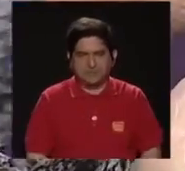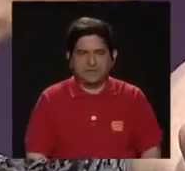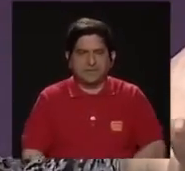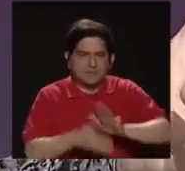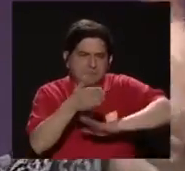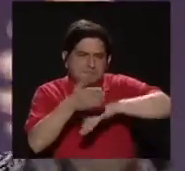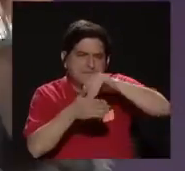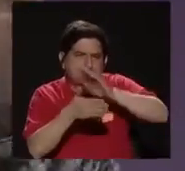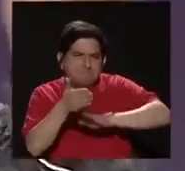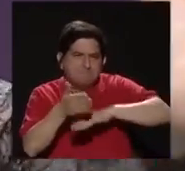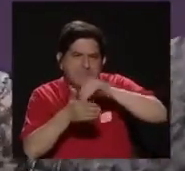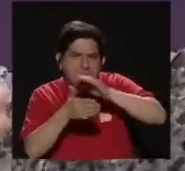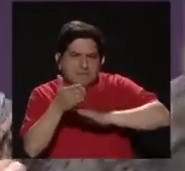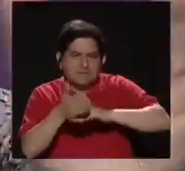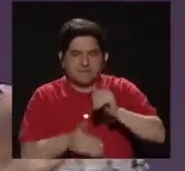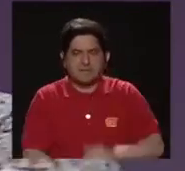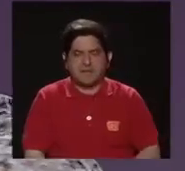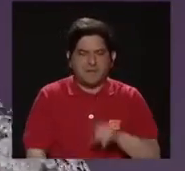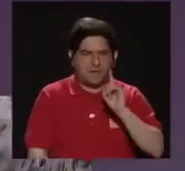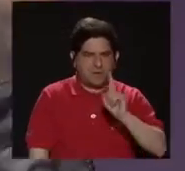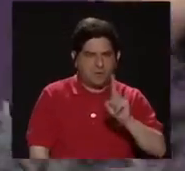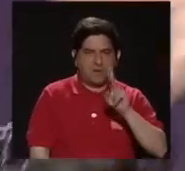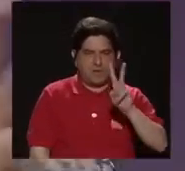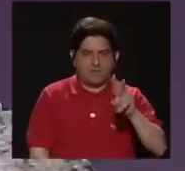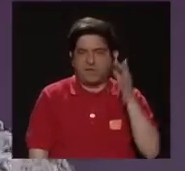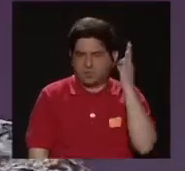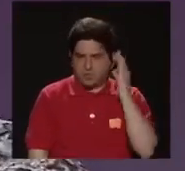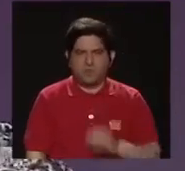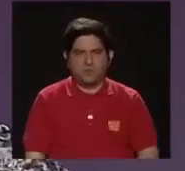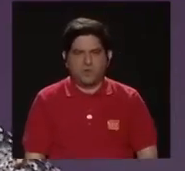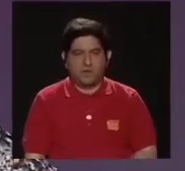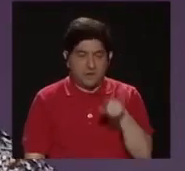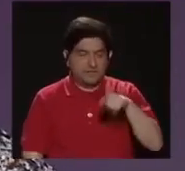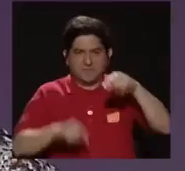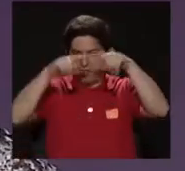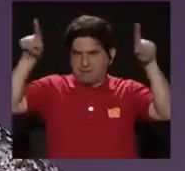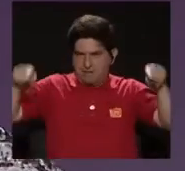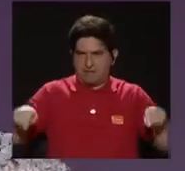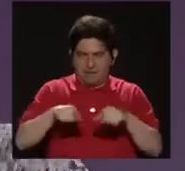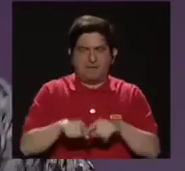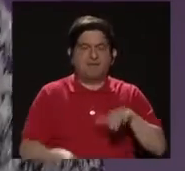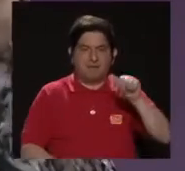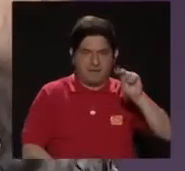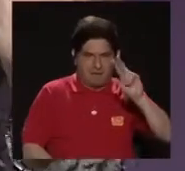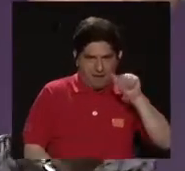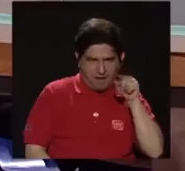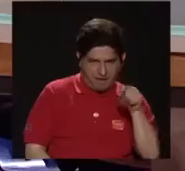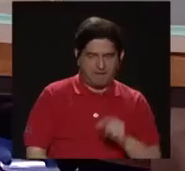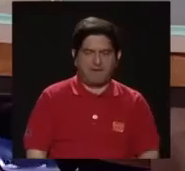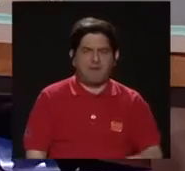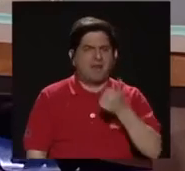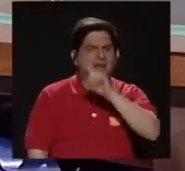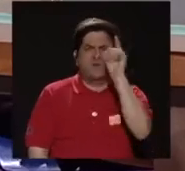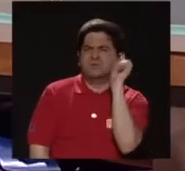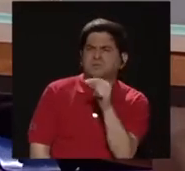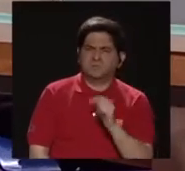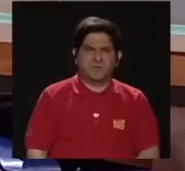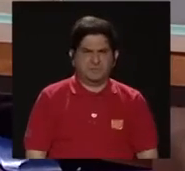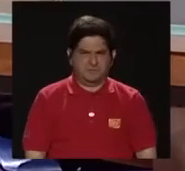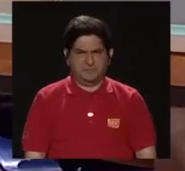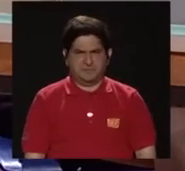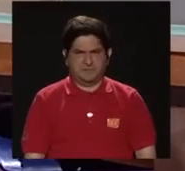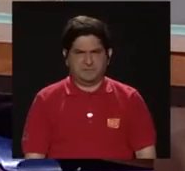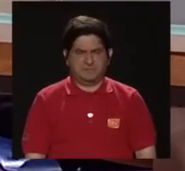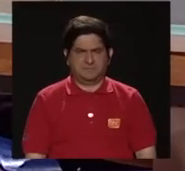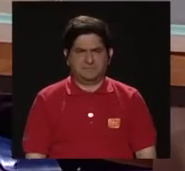pintado, que lo pinta una de las 2 mujeres, es pintora, el personaje que representa a Ana, que cuando la otra le pregunta es que